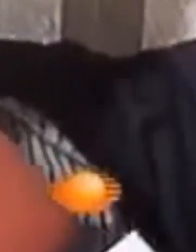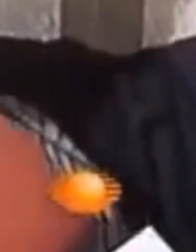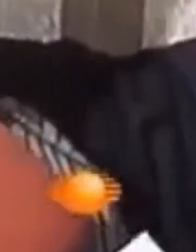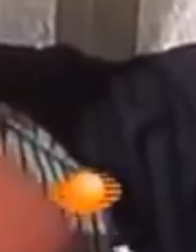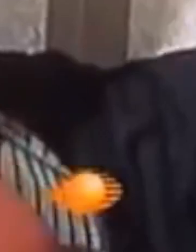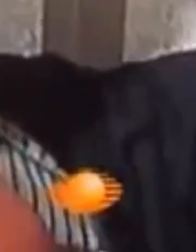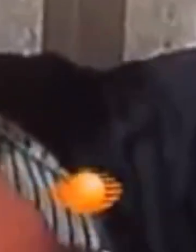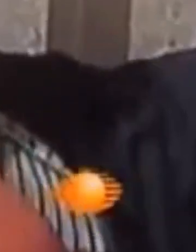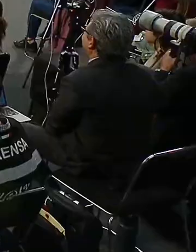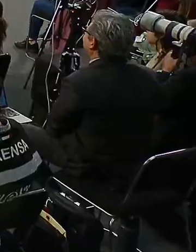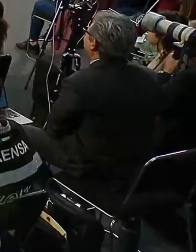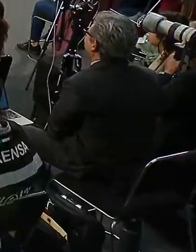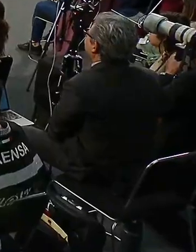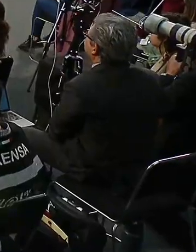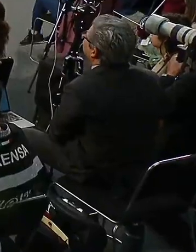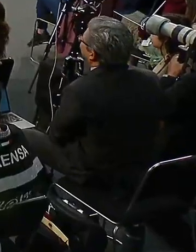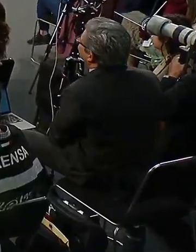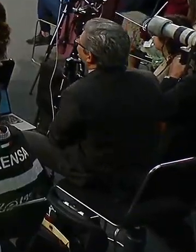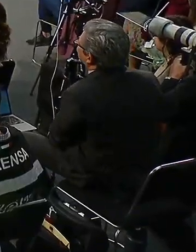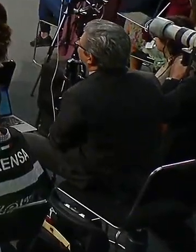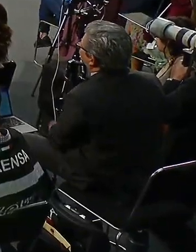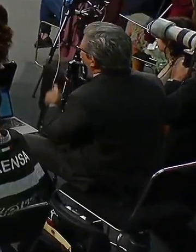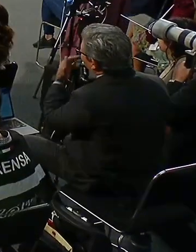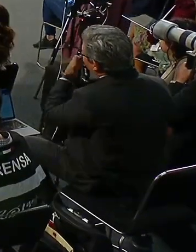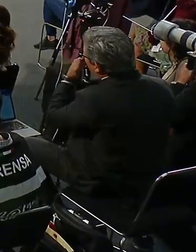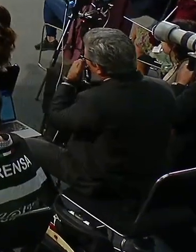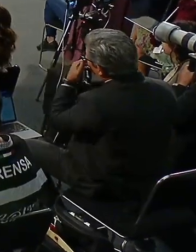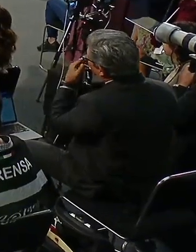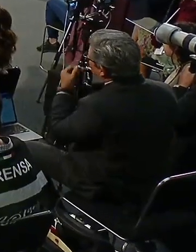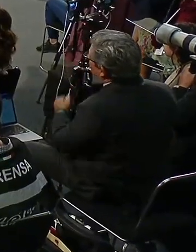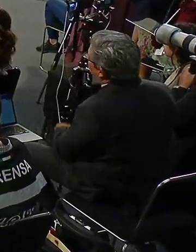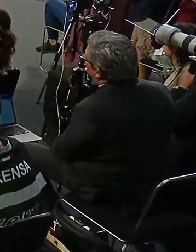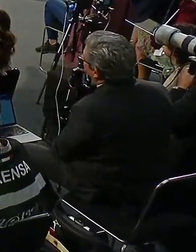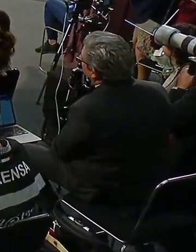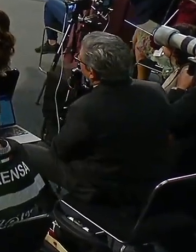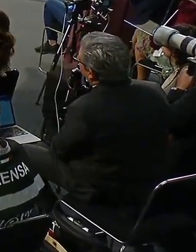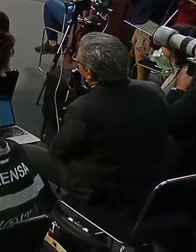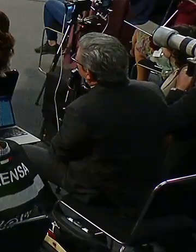¿Cuántas personas son? Nada, señor. ¿Quién le pegó?